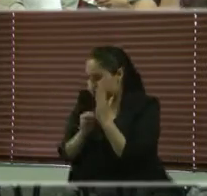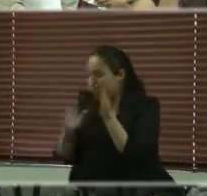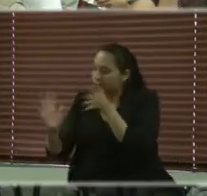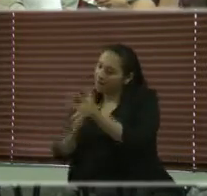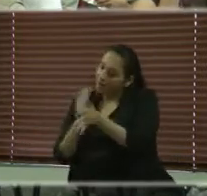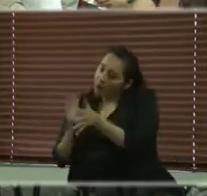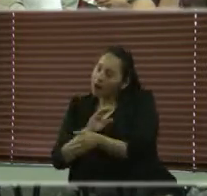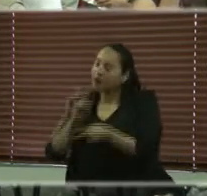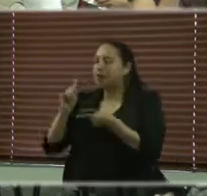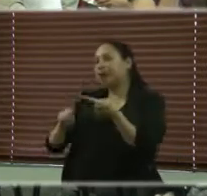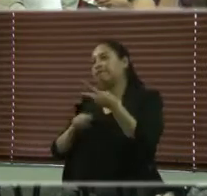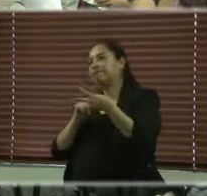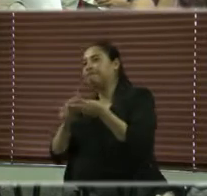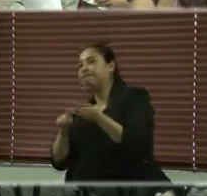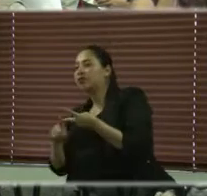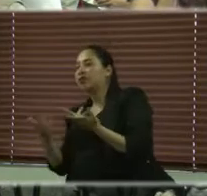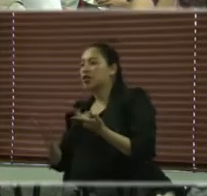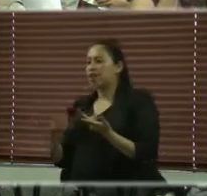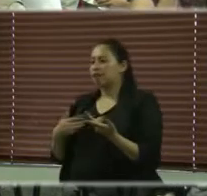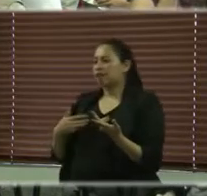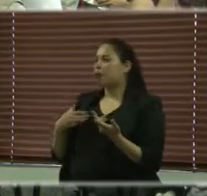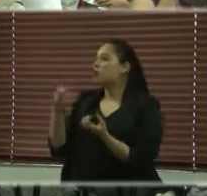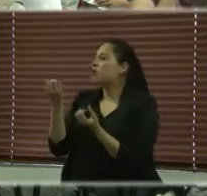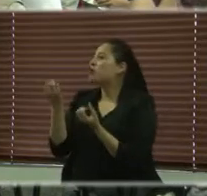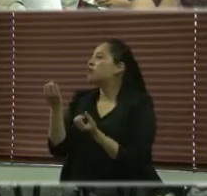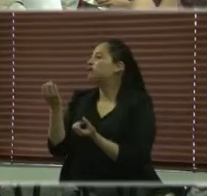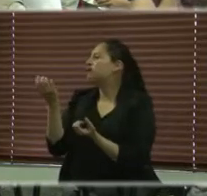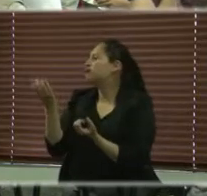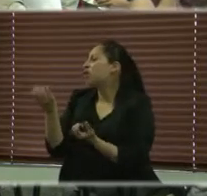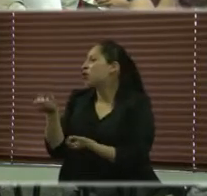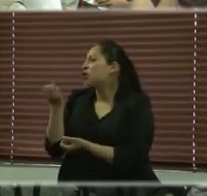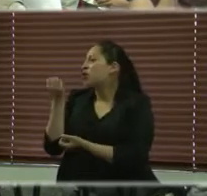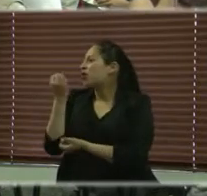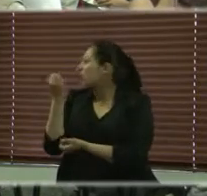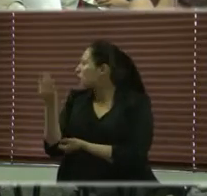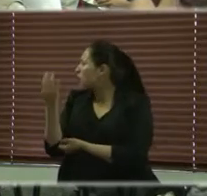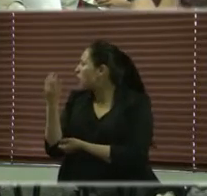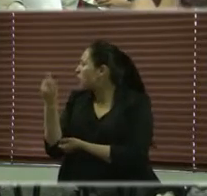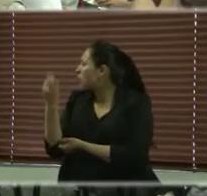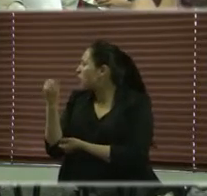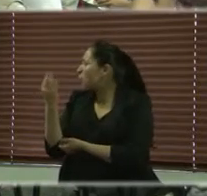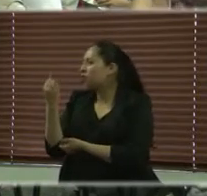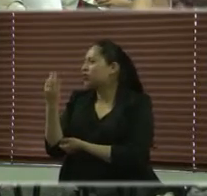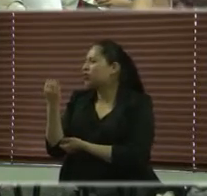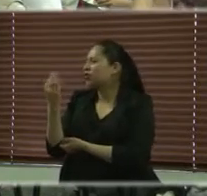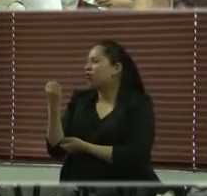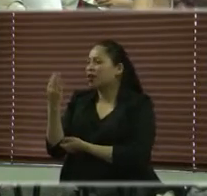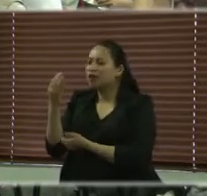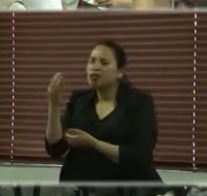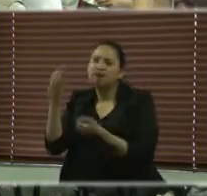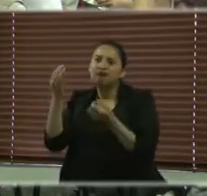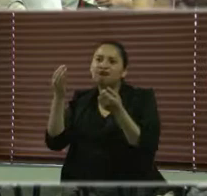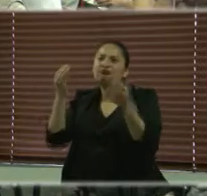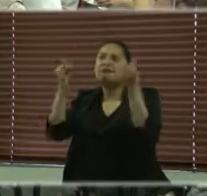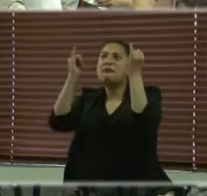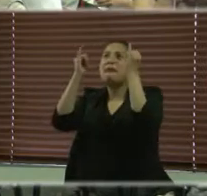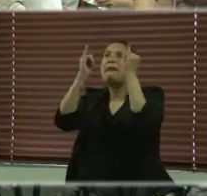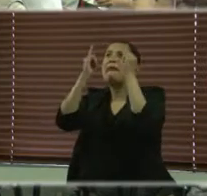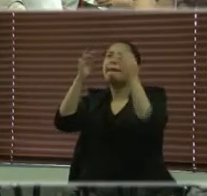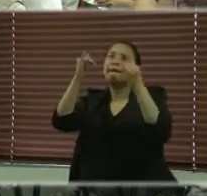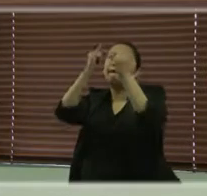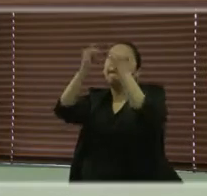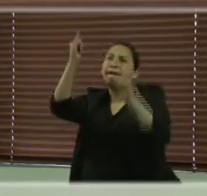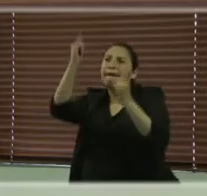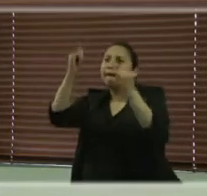qué longitud se recomienda que tenga ese documento incluso los idiomas